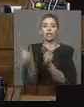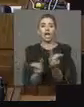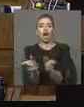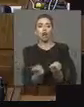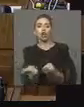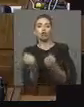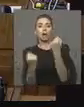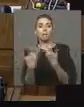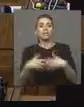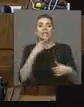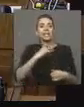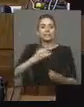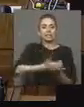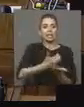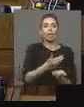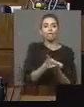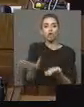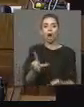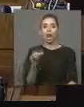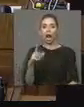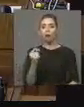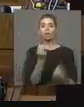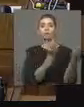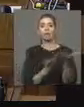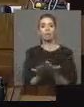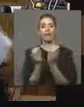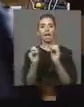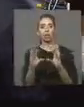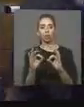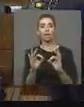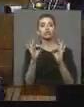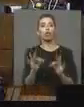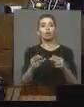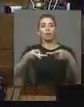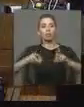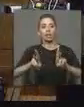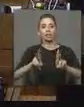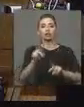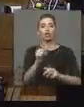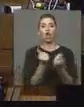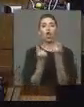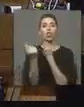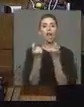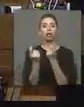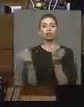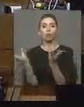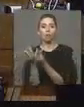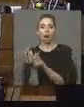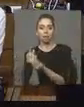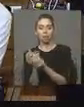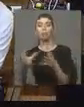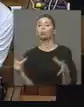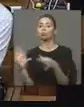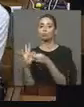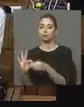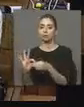quiere seguir ganando recursos. Fuera Lauret, bienvenida a la educación como un derecho y no como un negocio para unos pocos. Muchas gracias.